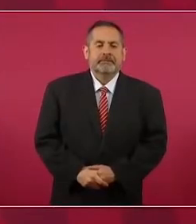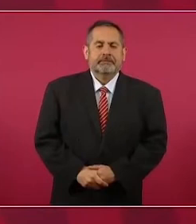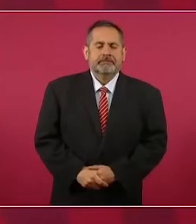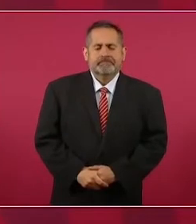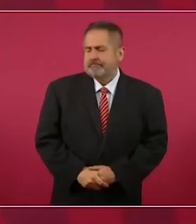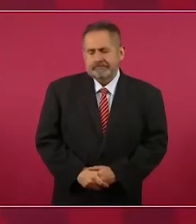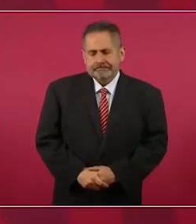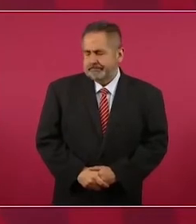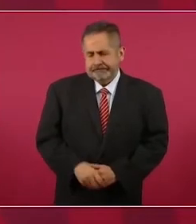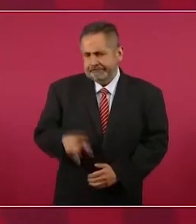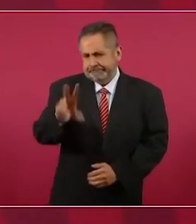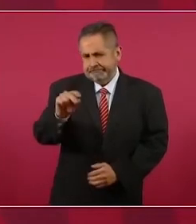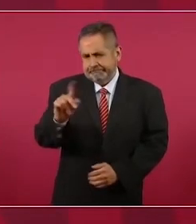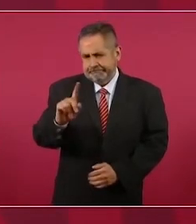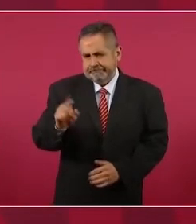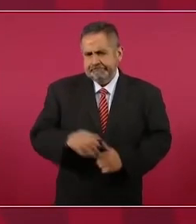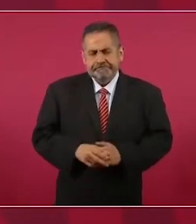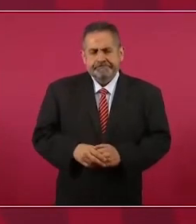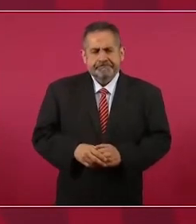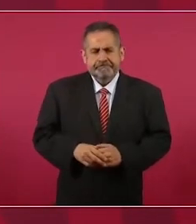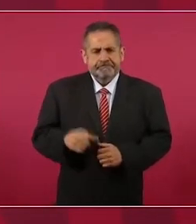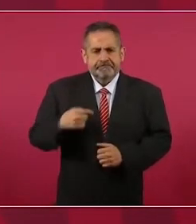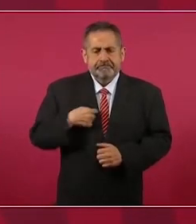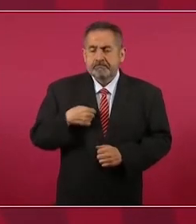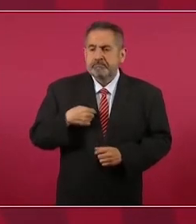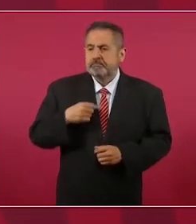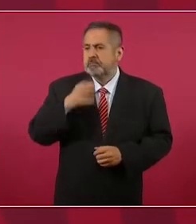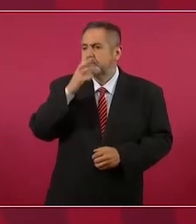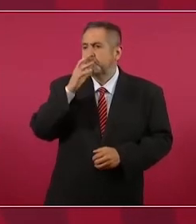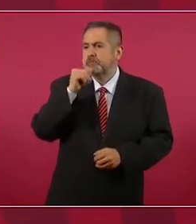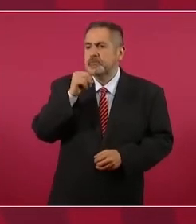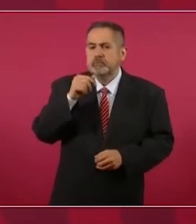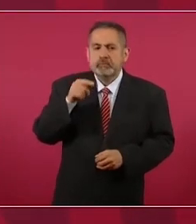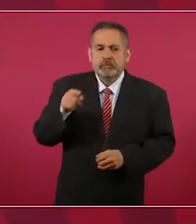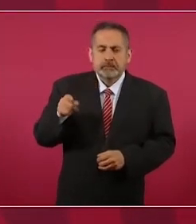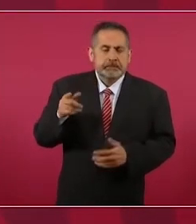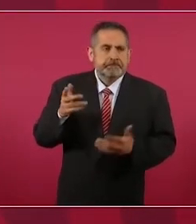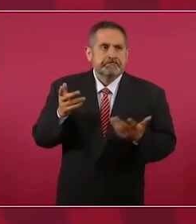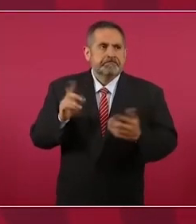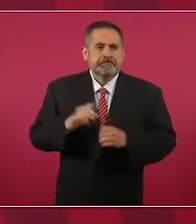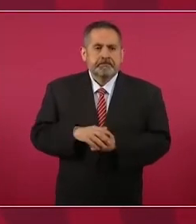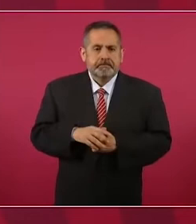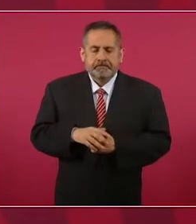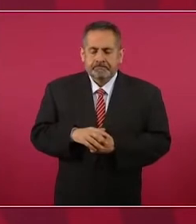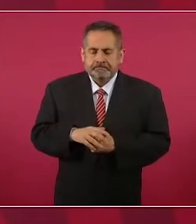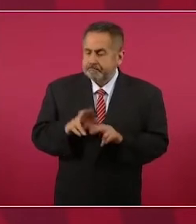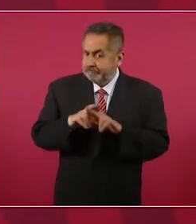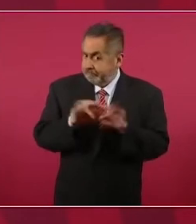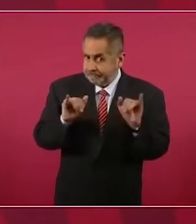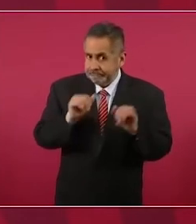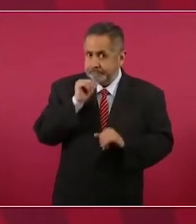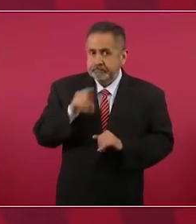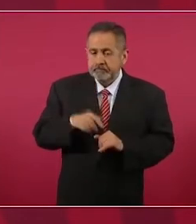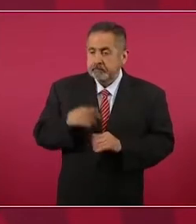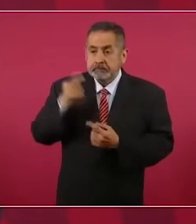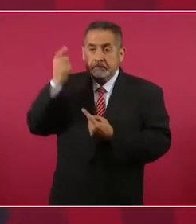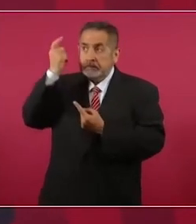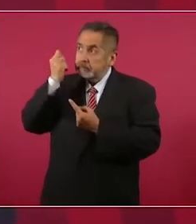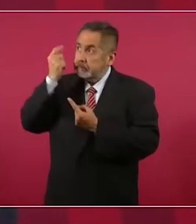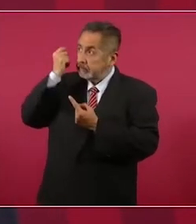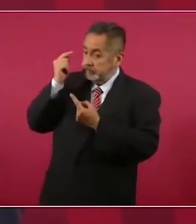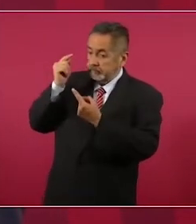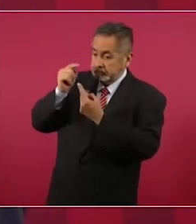No, nosotros no podemos comprometer en nada las